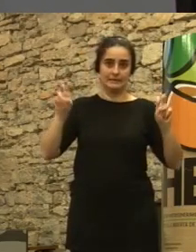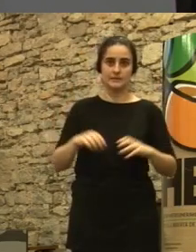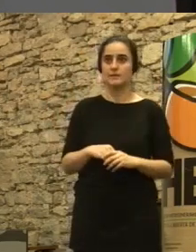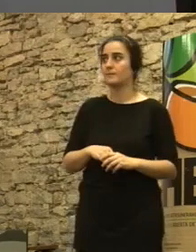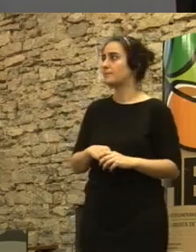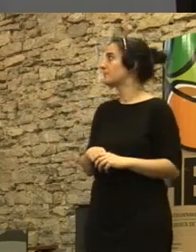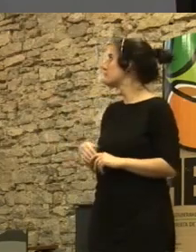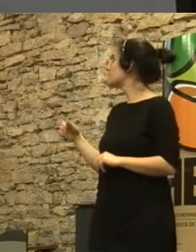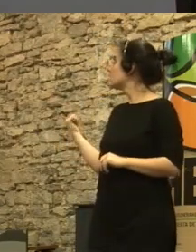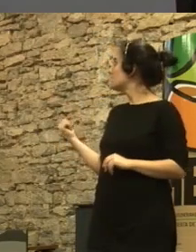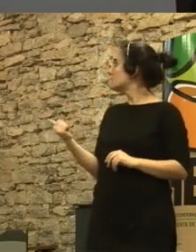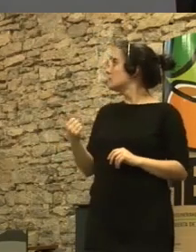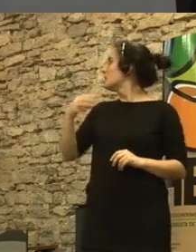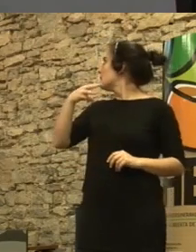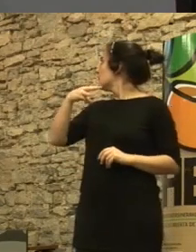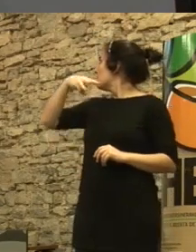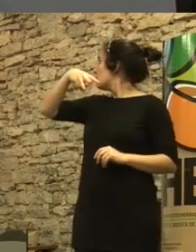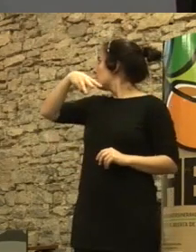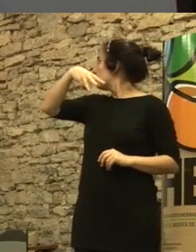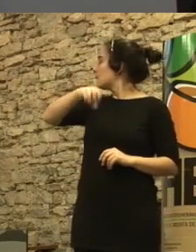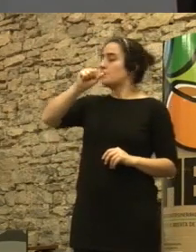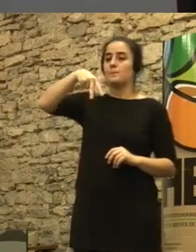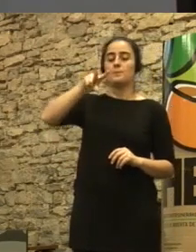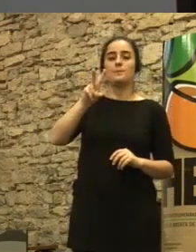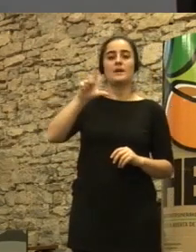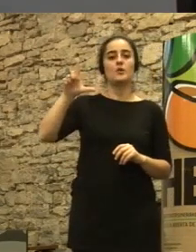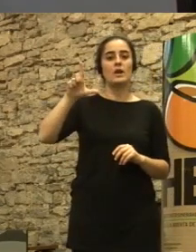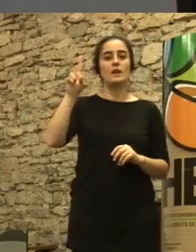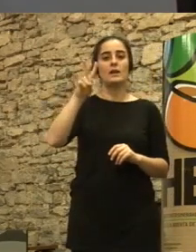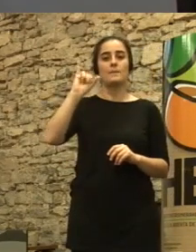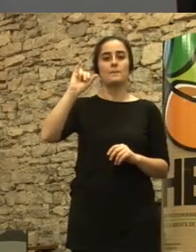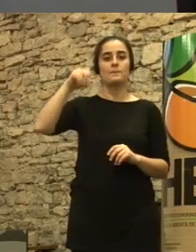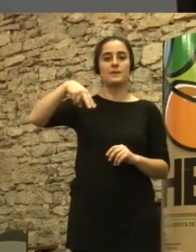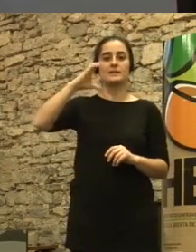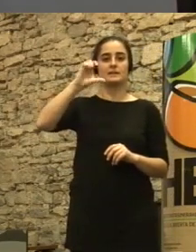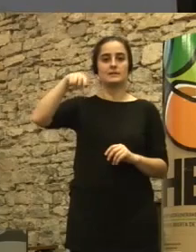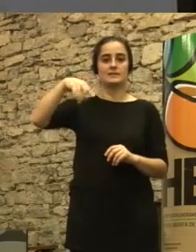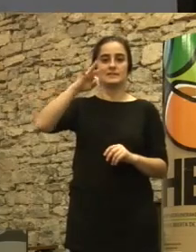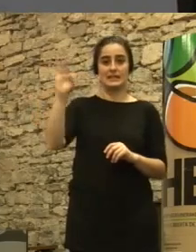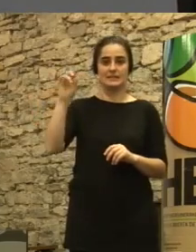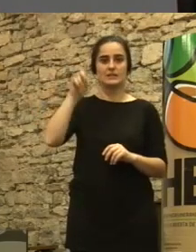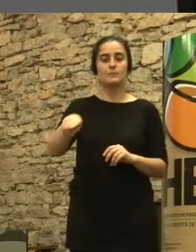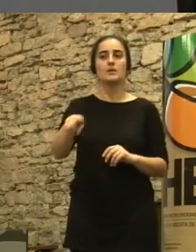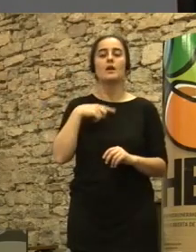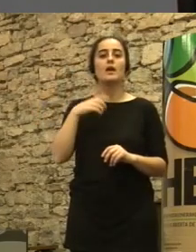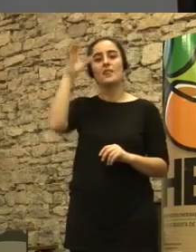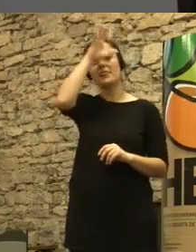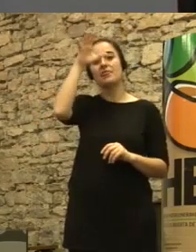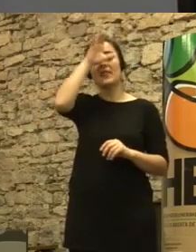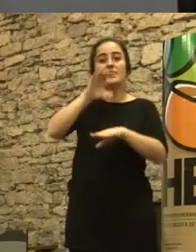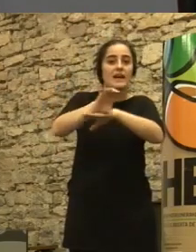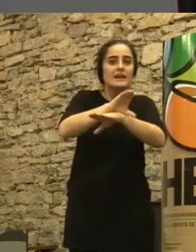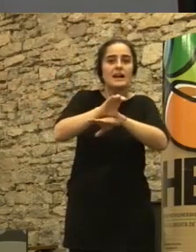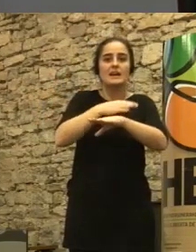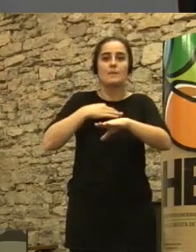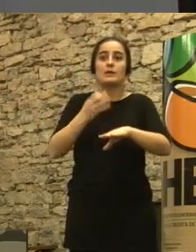Manuel Vincent, un investigador de océanos, otro que haría una carrera extraordinariamente brillante en ciencia si lo